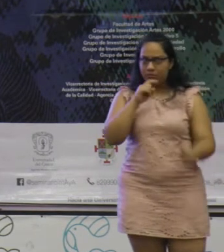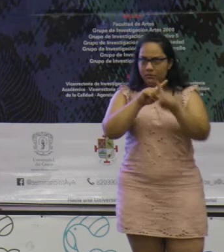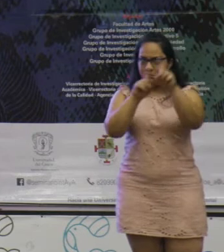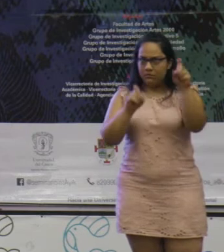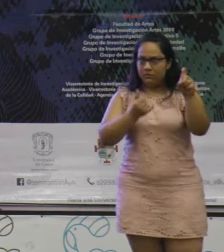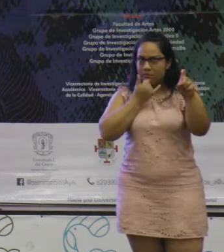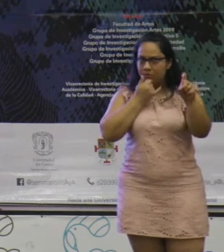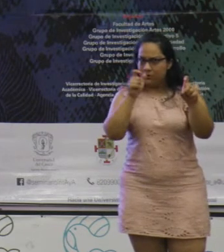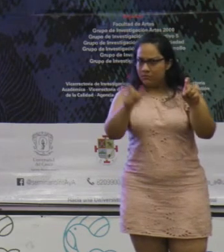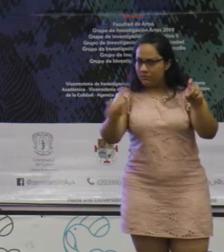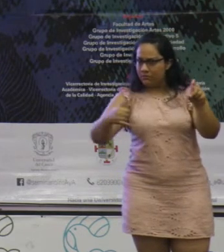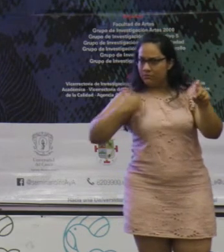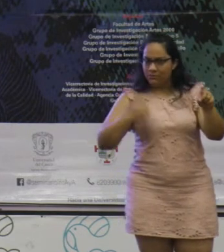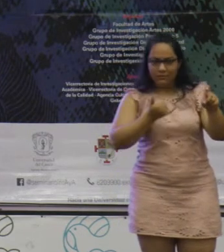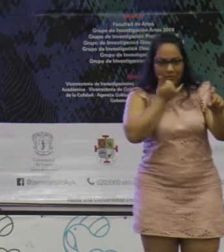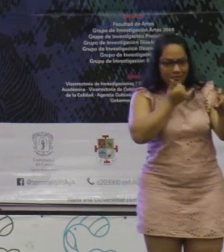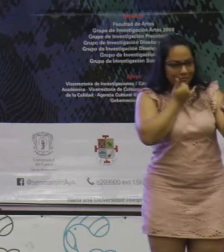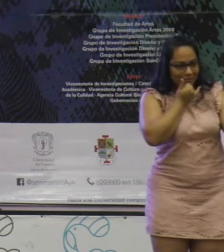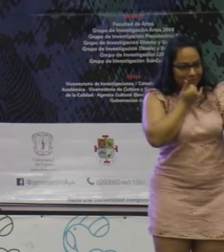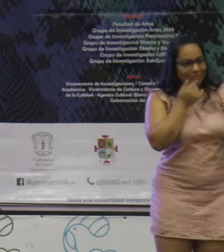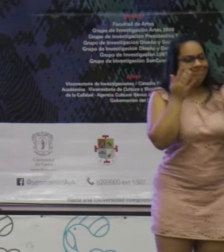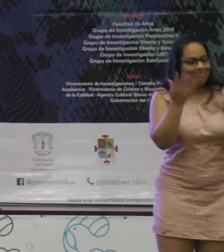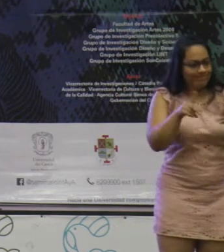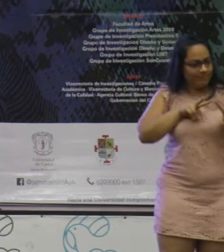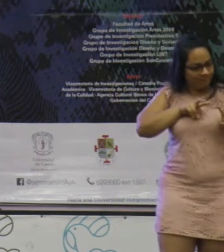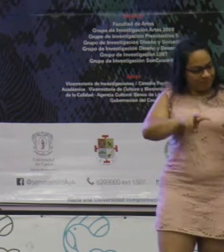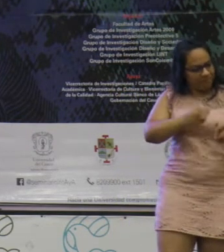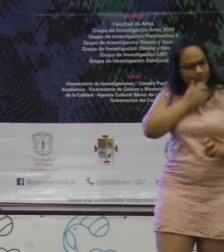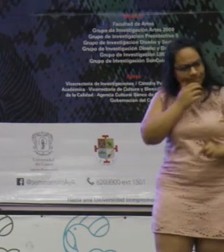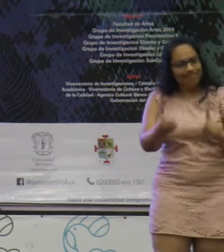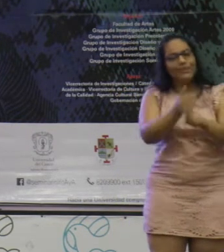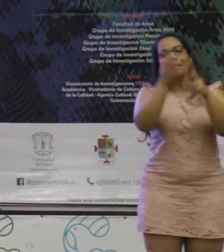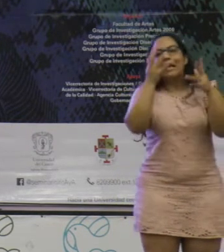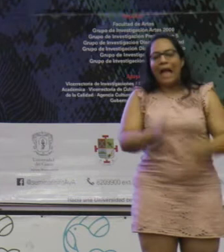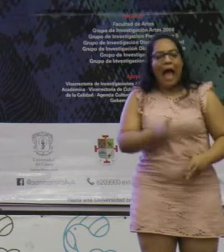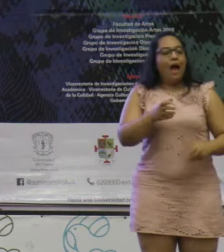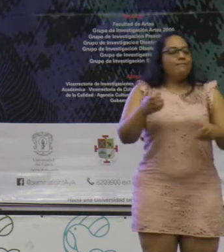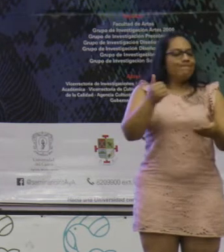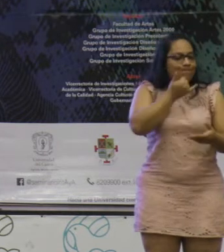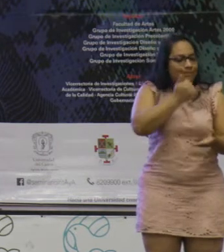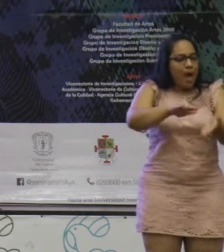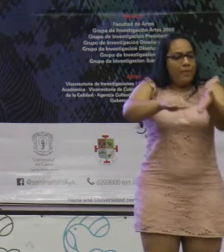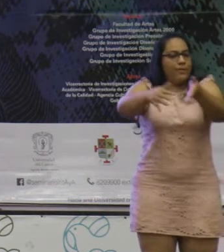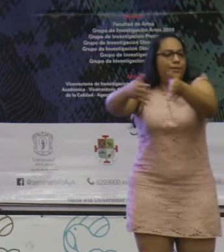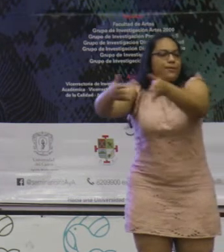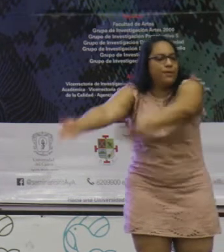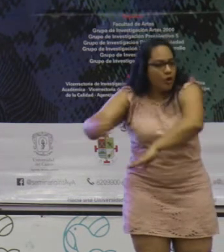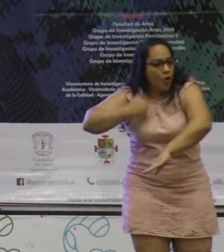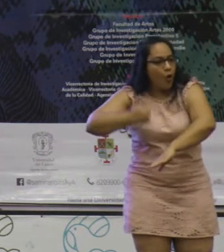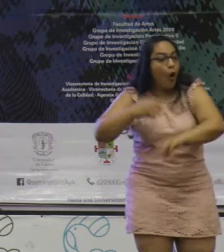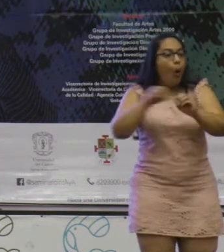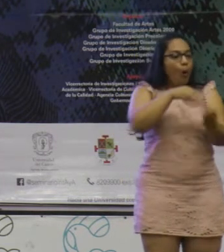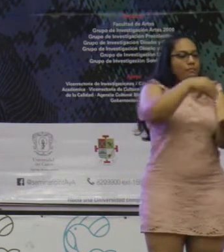esta gente? En la indagación empiezan a encontrar cómo esta población efectivamente es exterminada o expulsada del